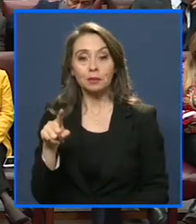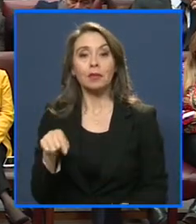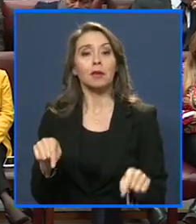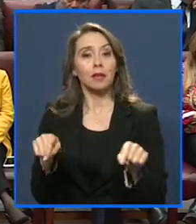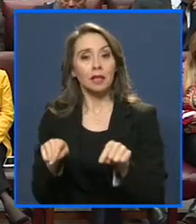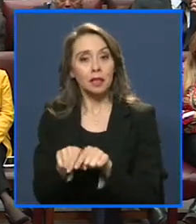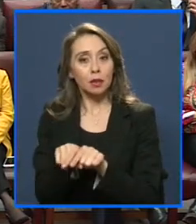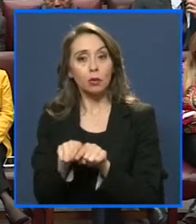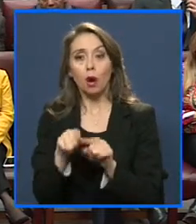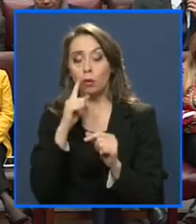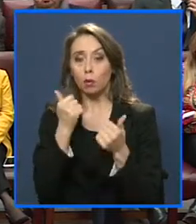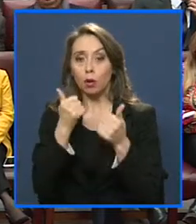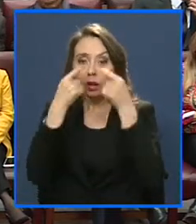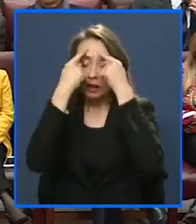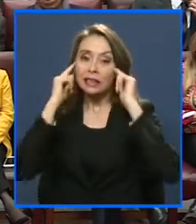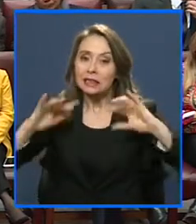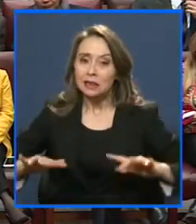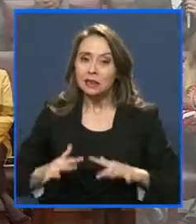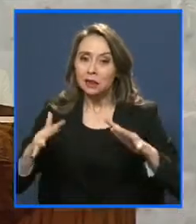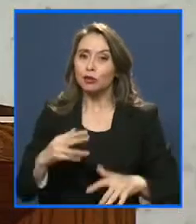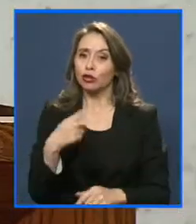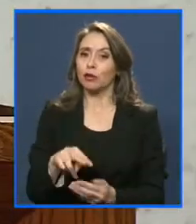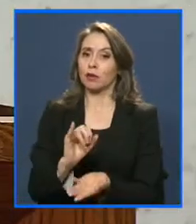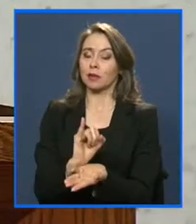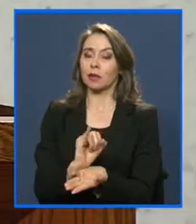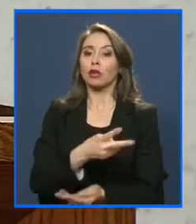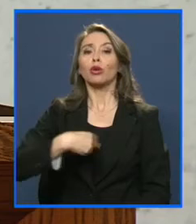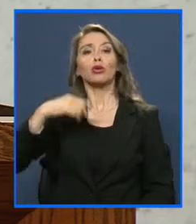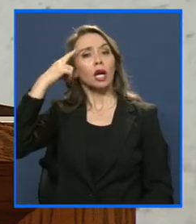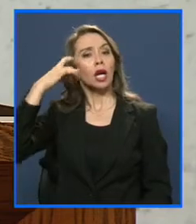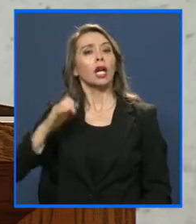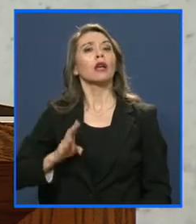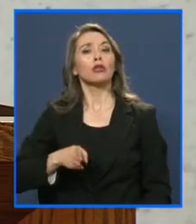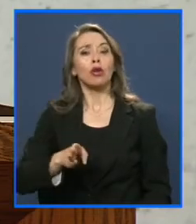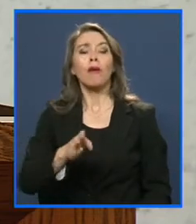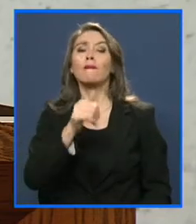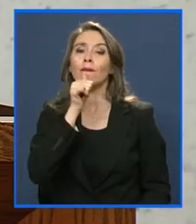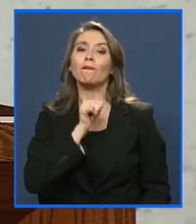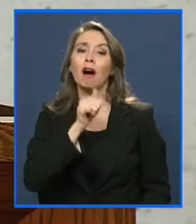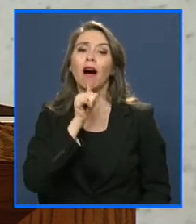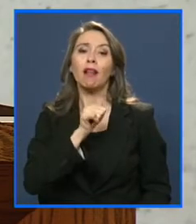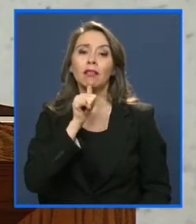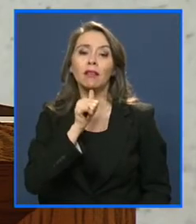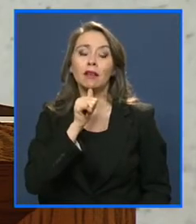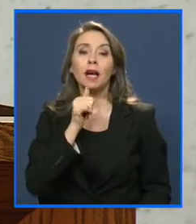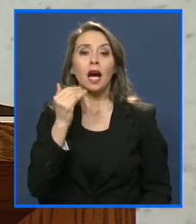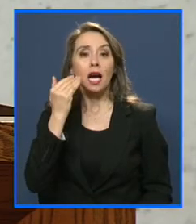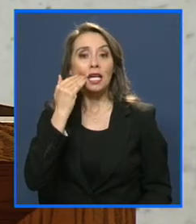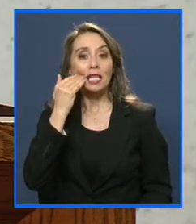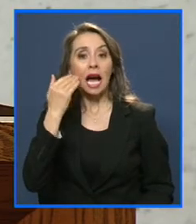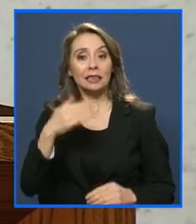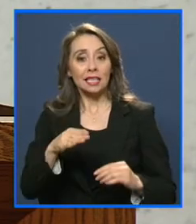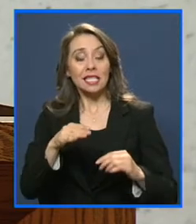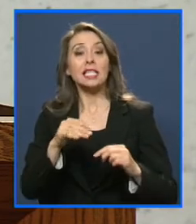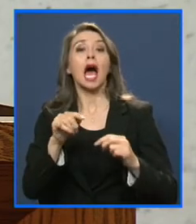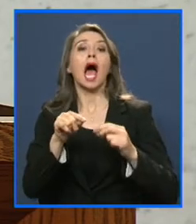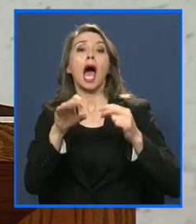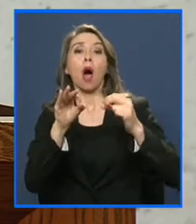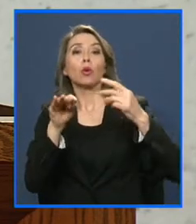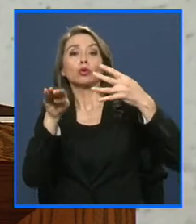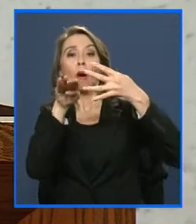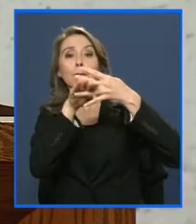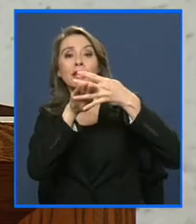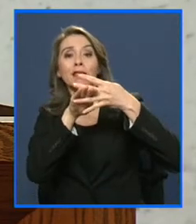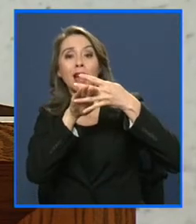de este exitoso esfuerzo institucional creemos que aún estamos en falta ya casi la mitad del segundo año de ejercicio de gobierno